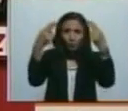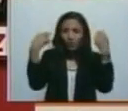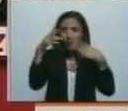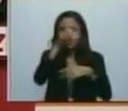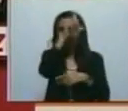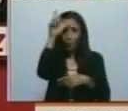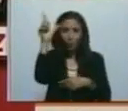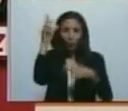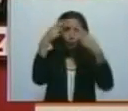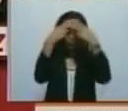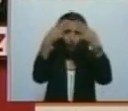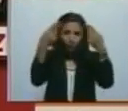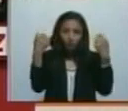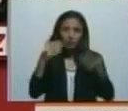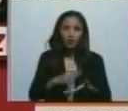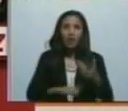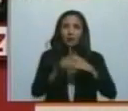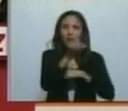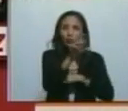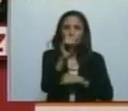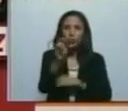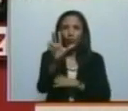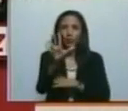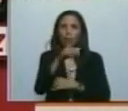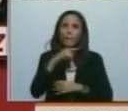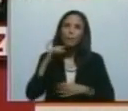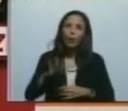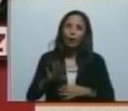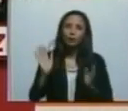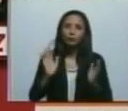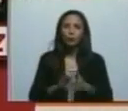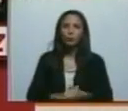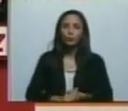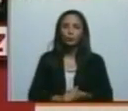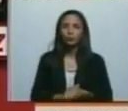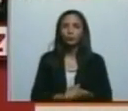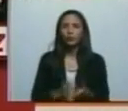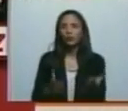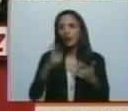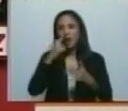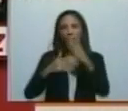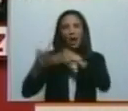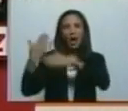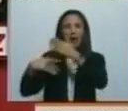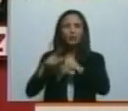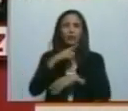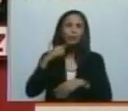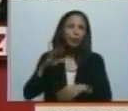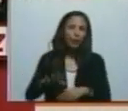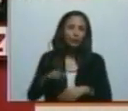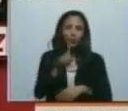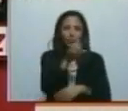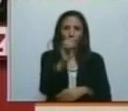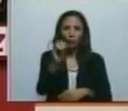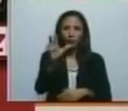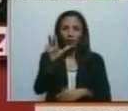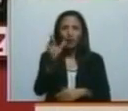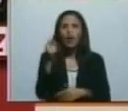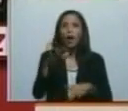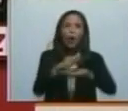O sea, los 103 muertos de la llamada a la salida son culpables de que Leopoldo López estuviera